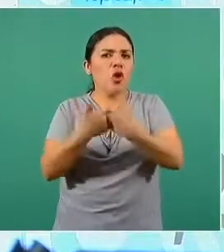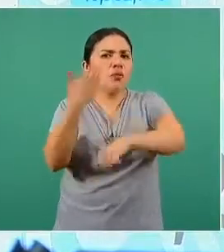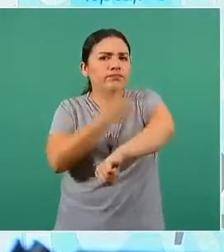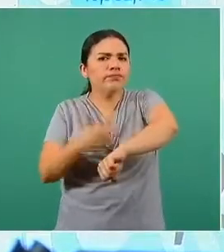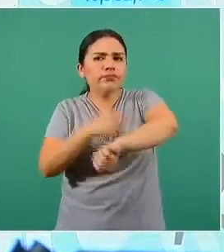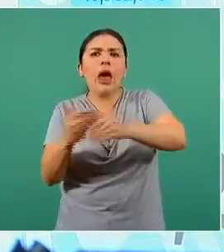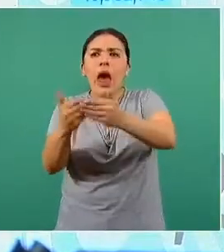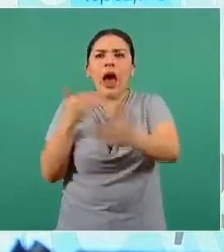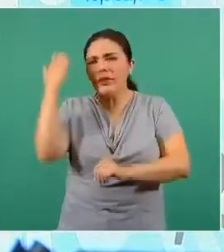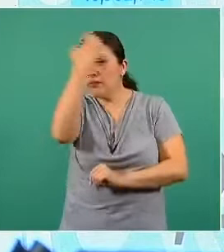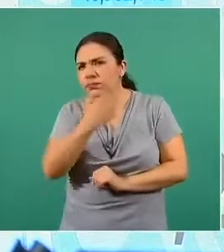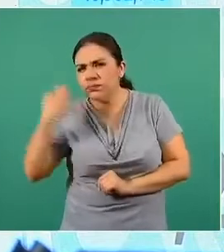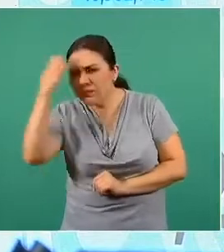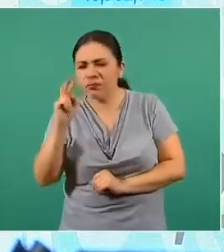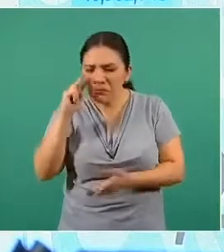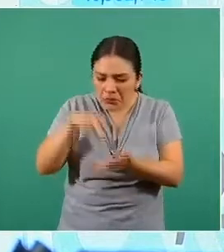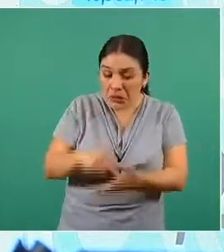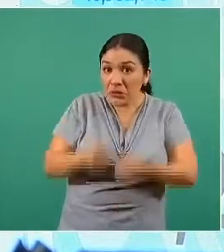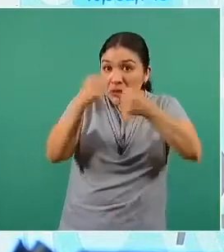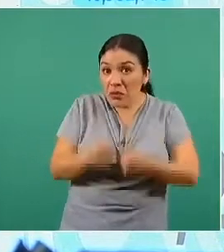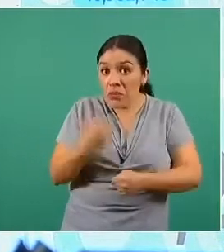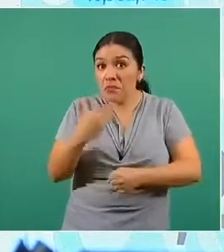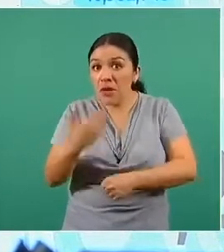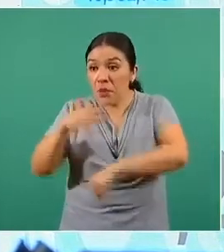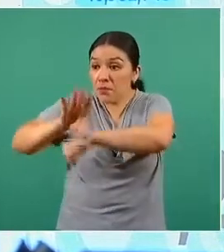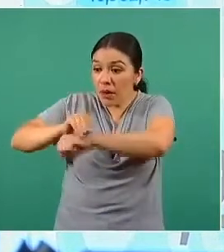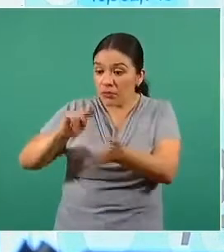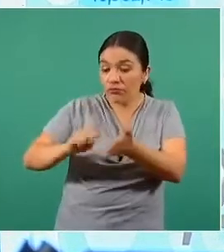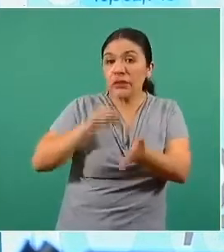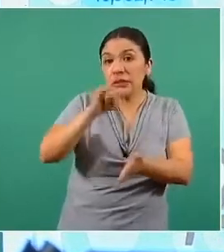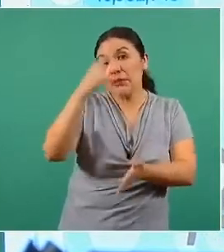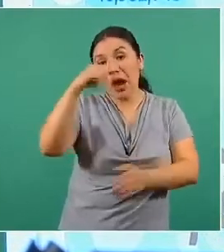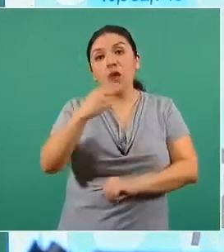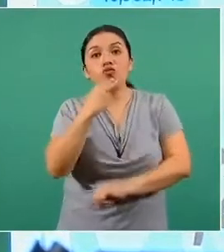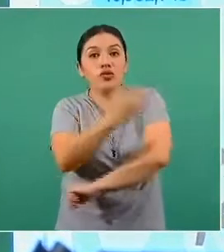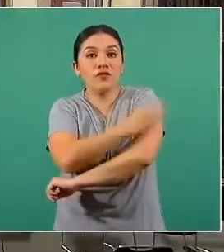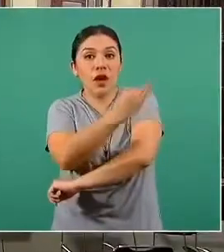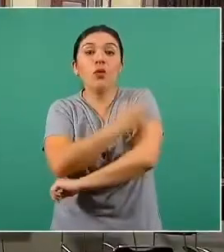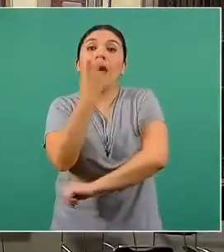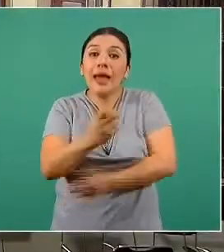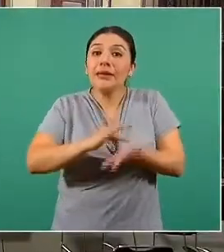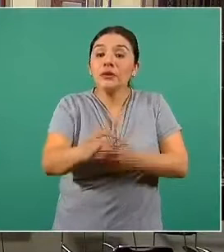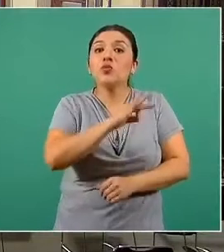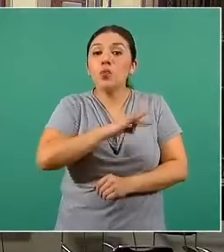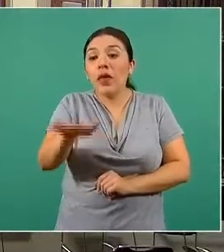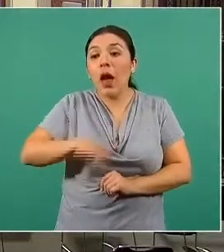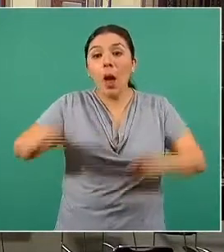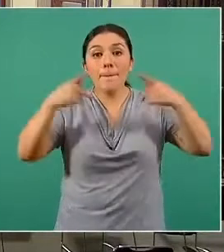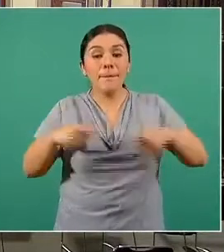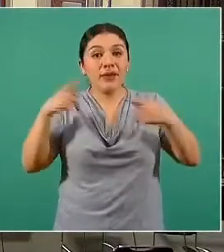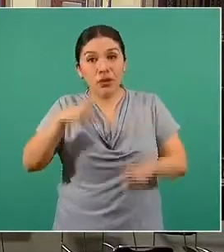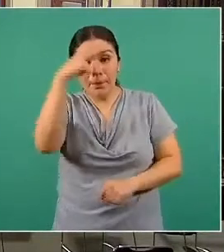de análisis de la evidencia para llegar a la autorización de uso de emergencias, lo que permite que en la población